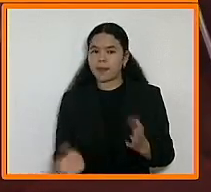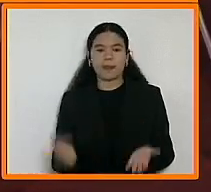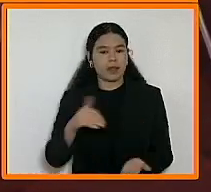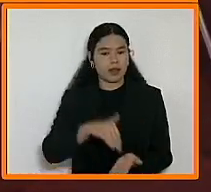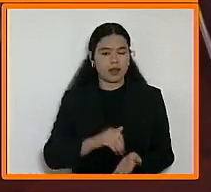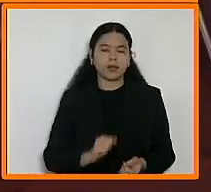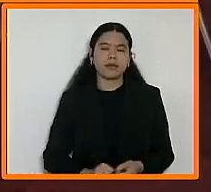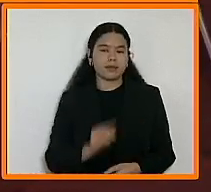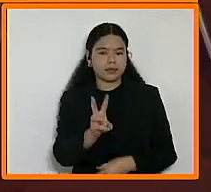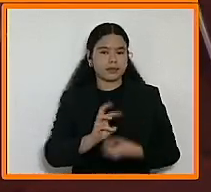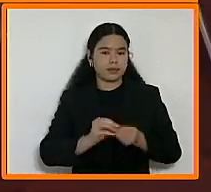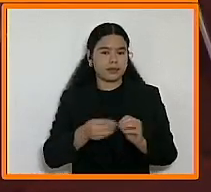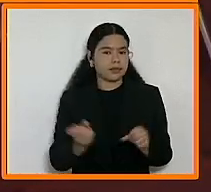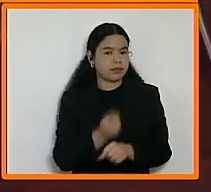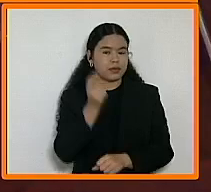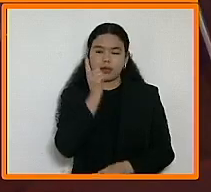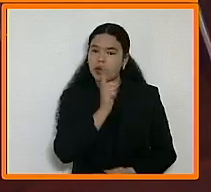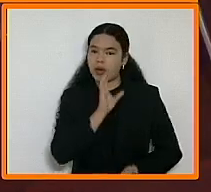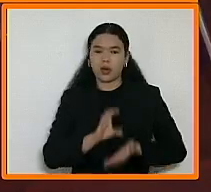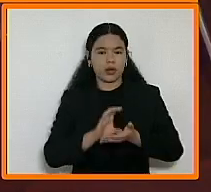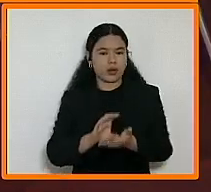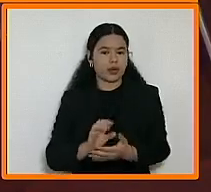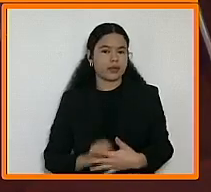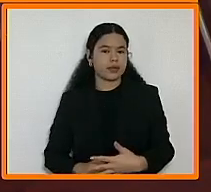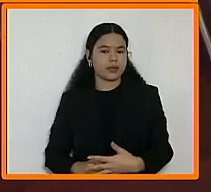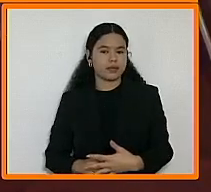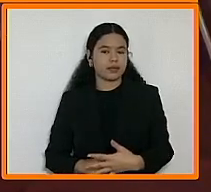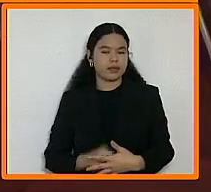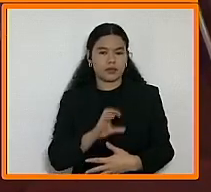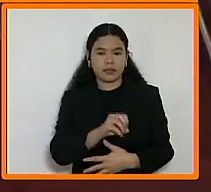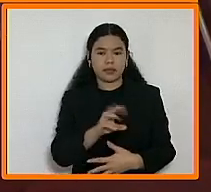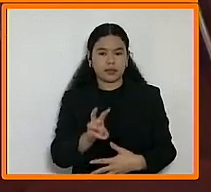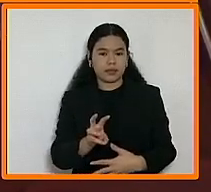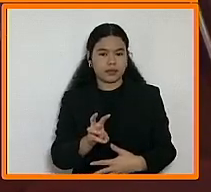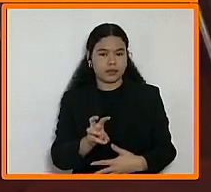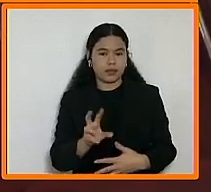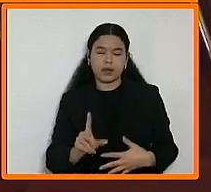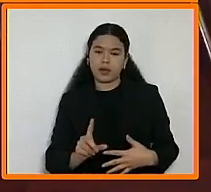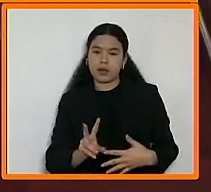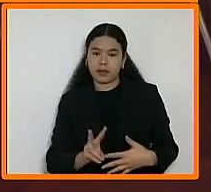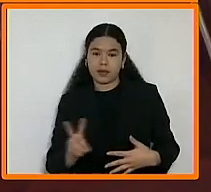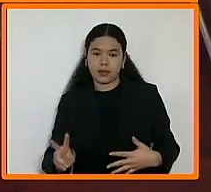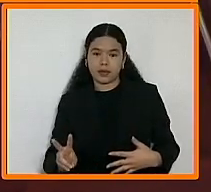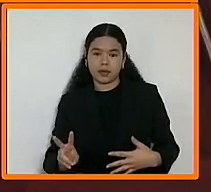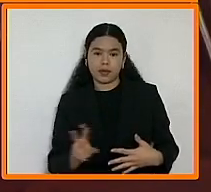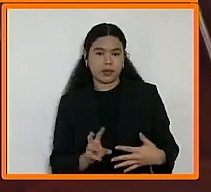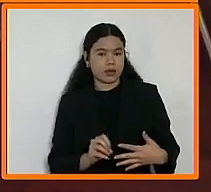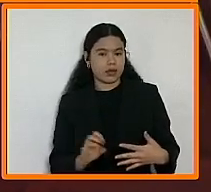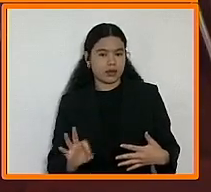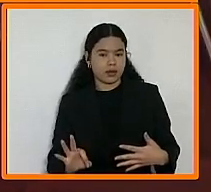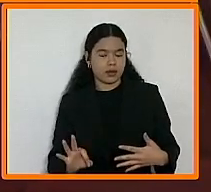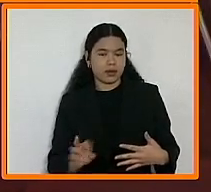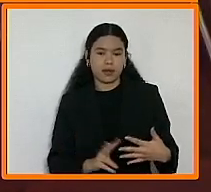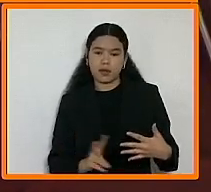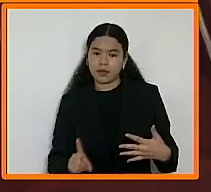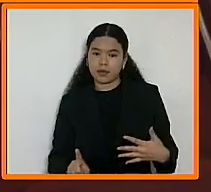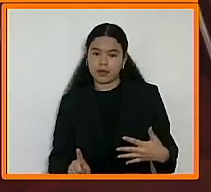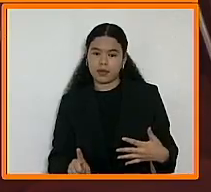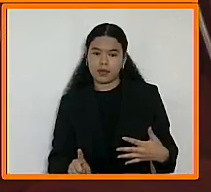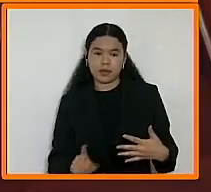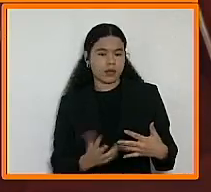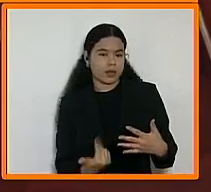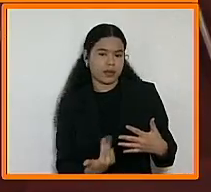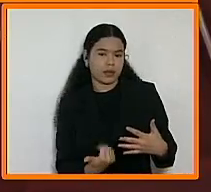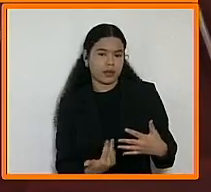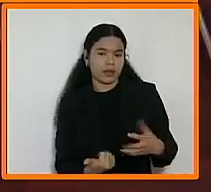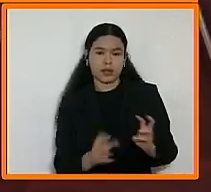números afortunados para Loto Super Premio son 06, 22, 09, 21, 13